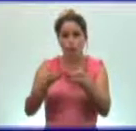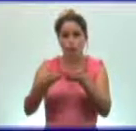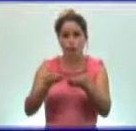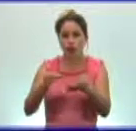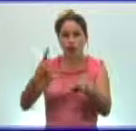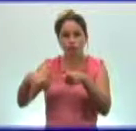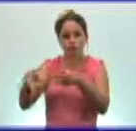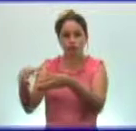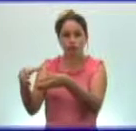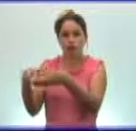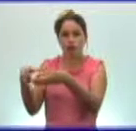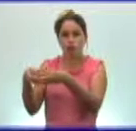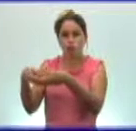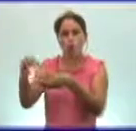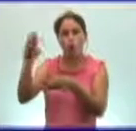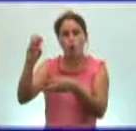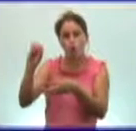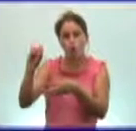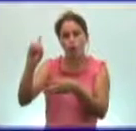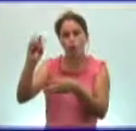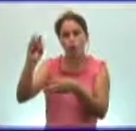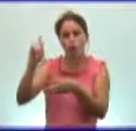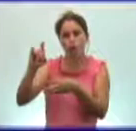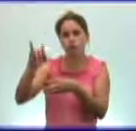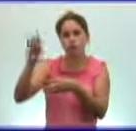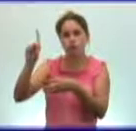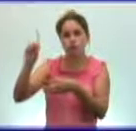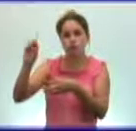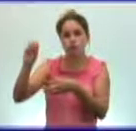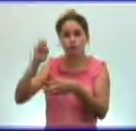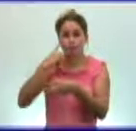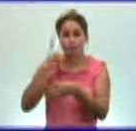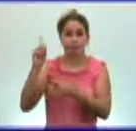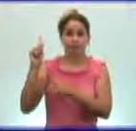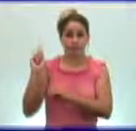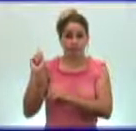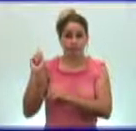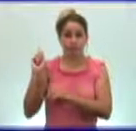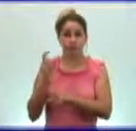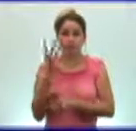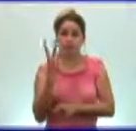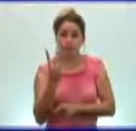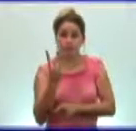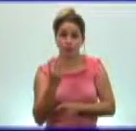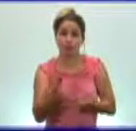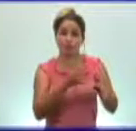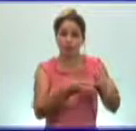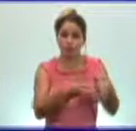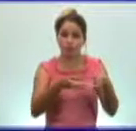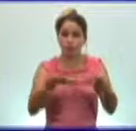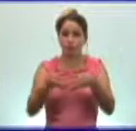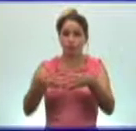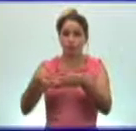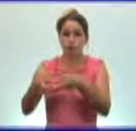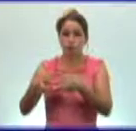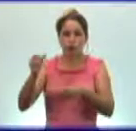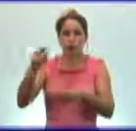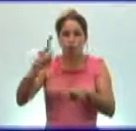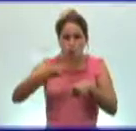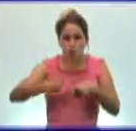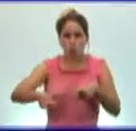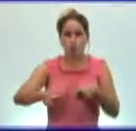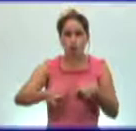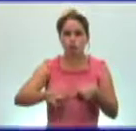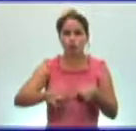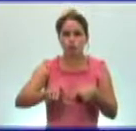óxidos, hidróxidos e hidruros metálicos y sales. También hay otro tipo de sustancia que se clasifica según el